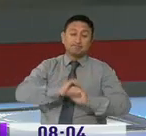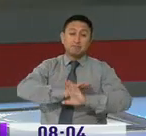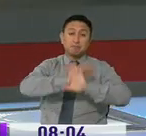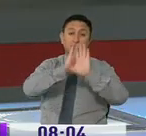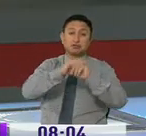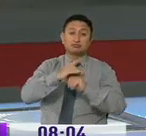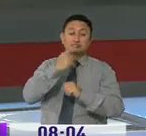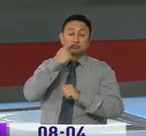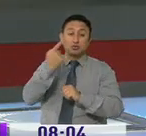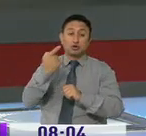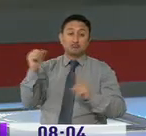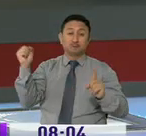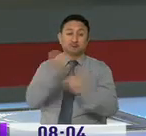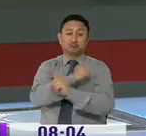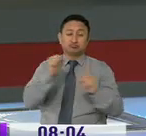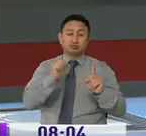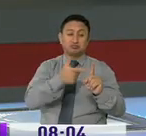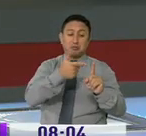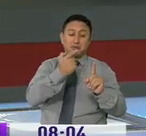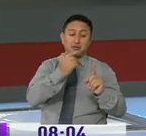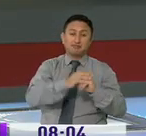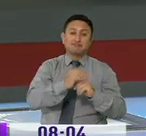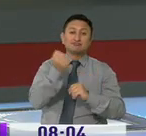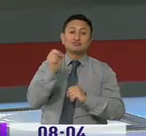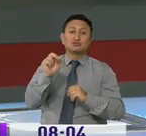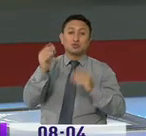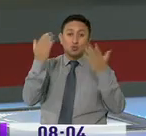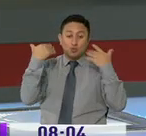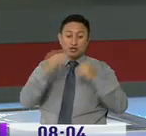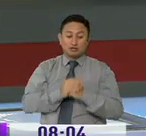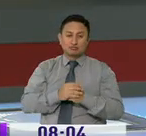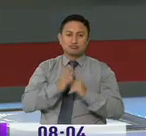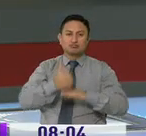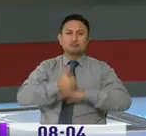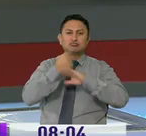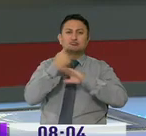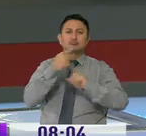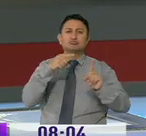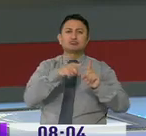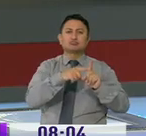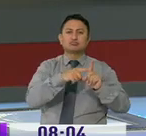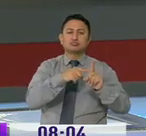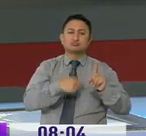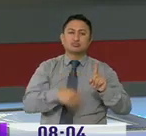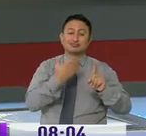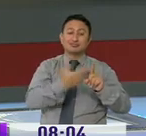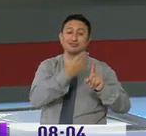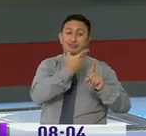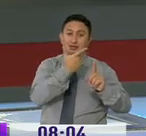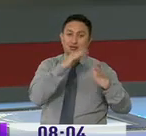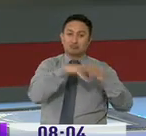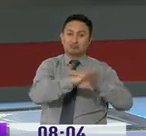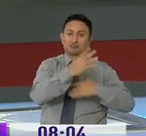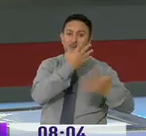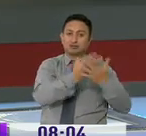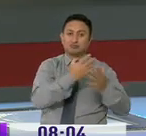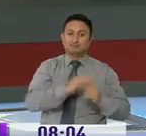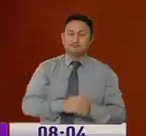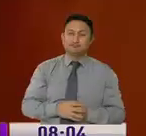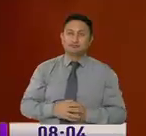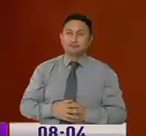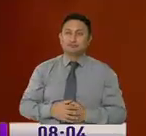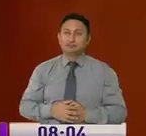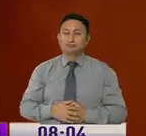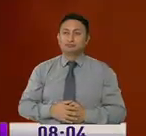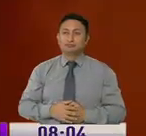fue torturado y asesinado a tiros en el sur de Guayaquil. Las autoridades informaron que el fallecido registraría antecedentes penales. Veamos.